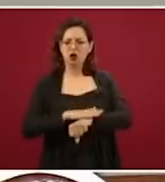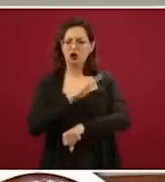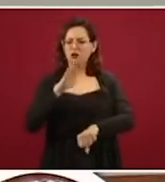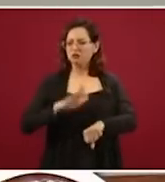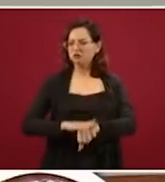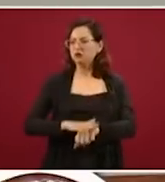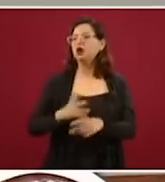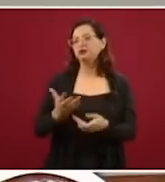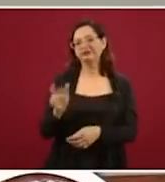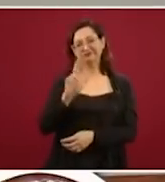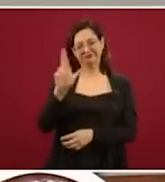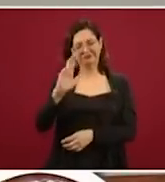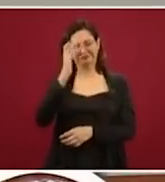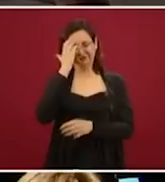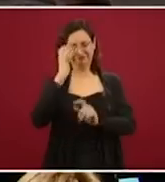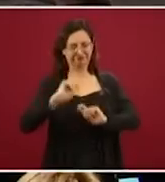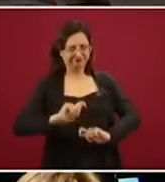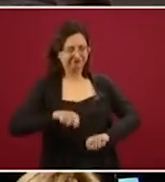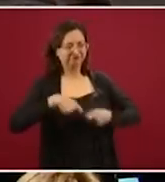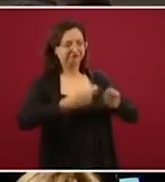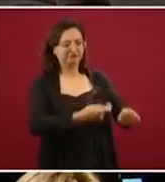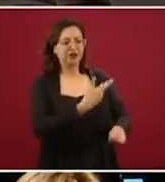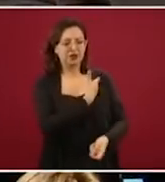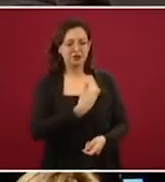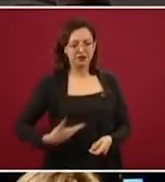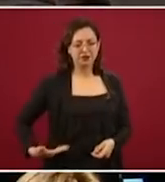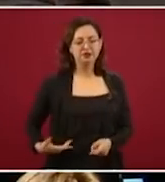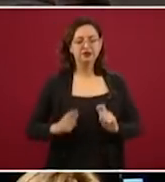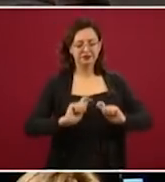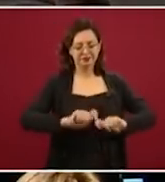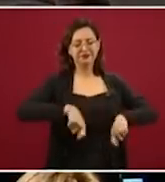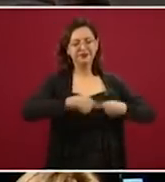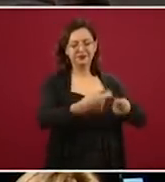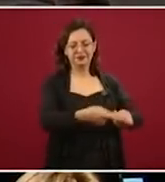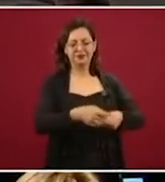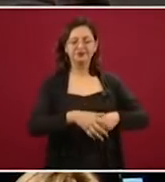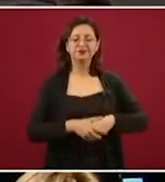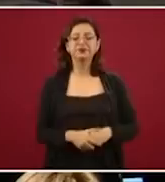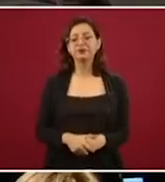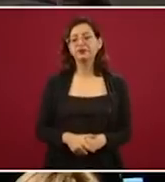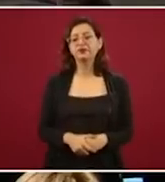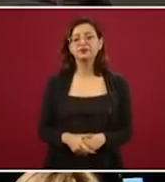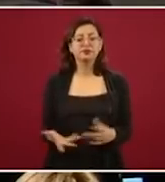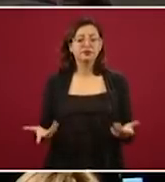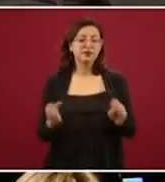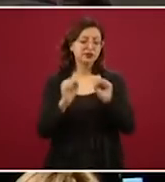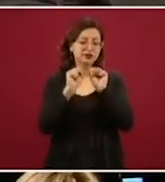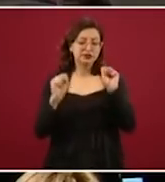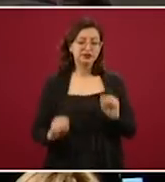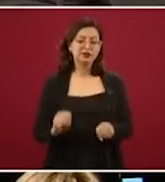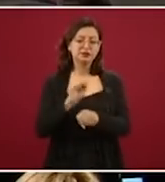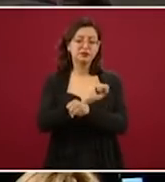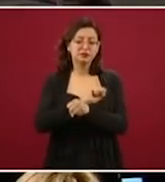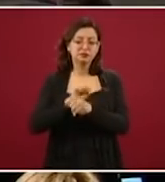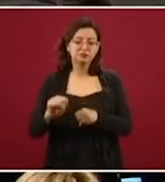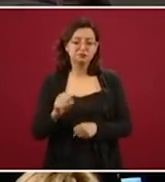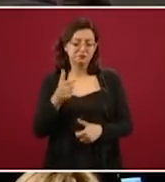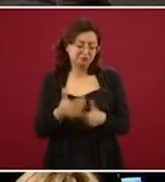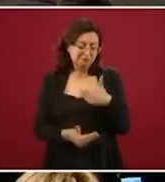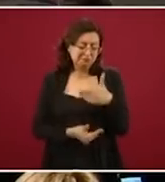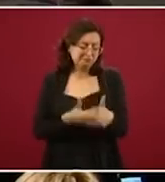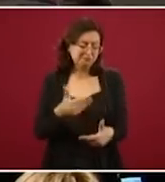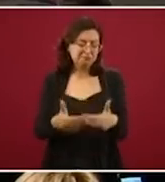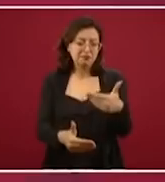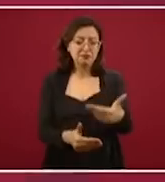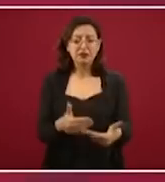un reconocimiento del titular del Ejecutivo. Y este es en pocas líneas el sistema, es un sistema que está hecho con un procedimiento sencillo,